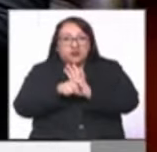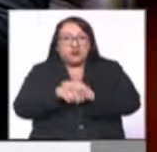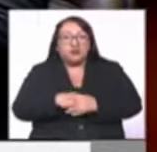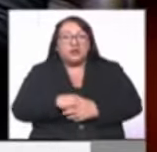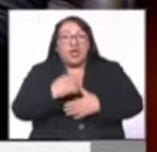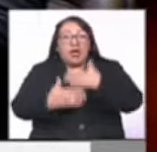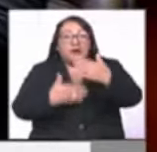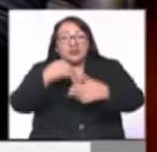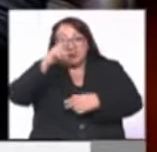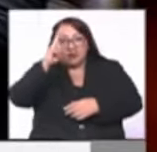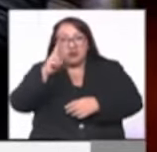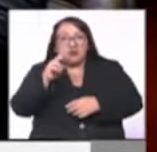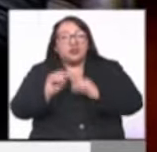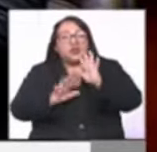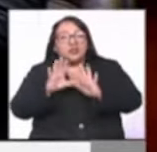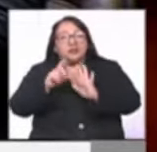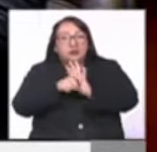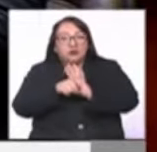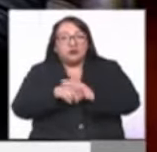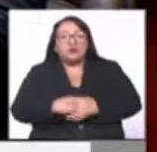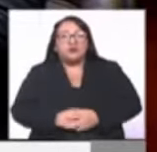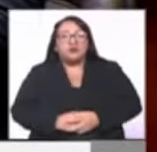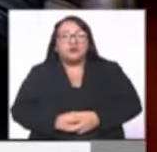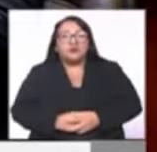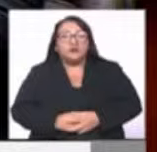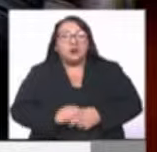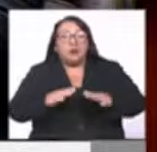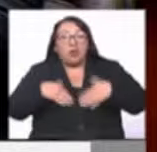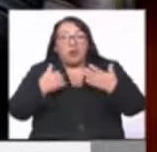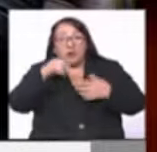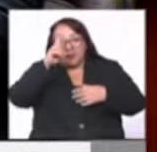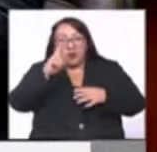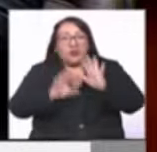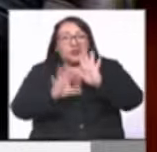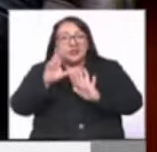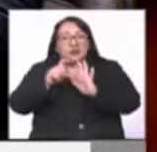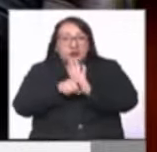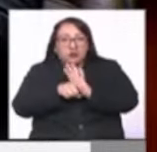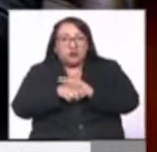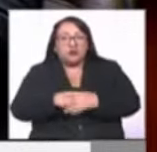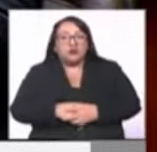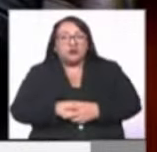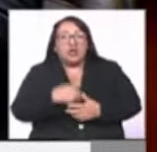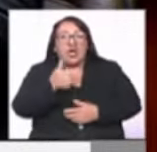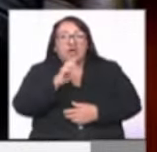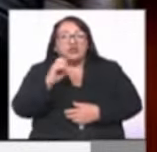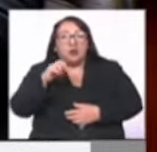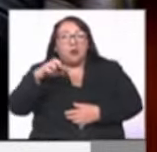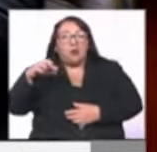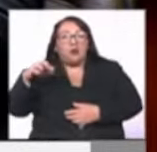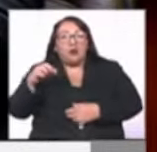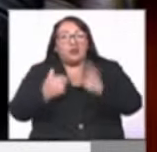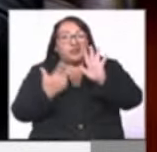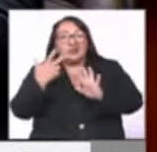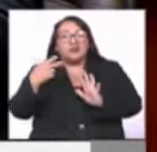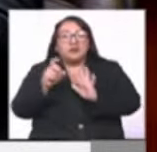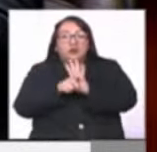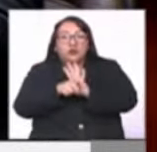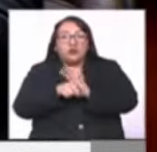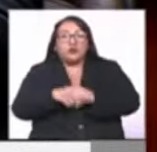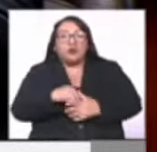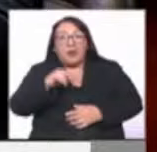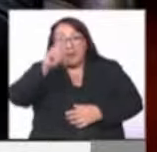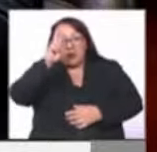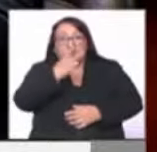avanza país 15 minutos podemos Perú 15 minutos acción popular 13 minutos